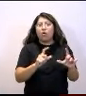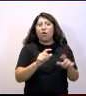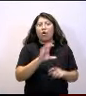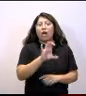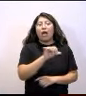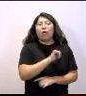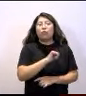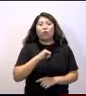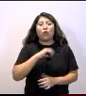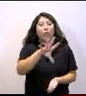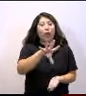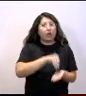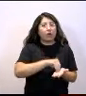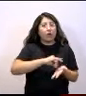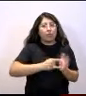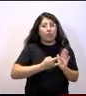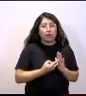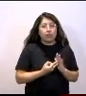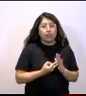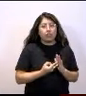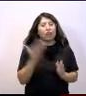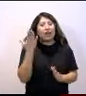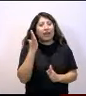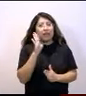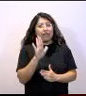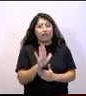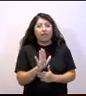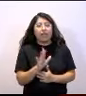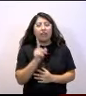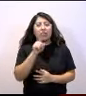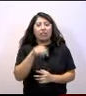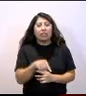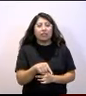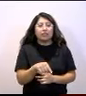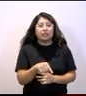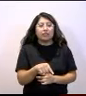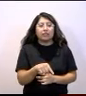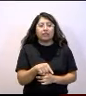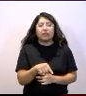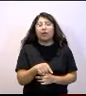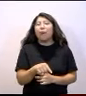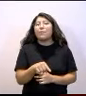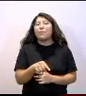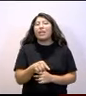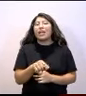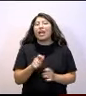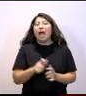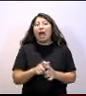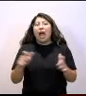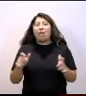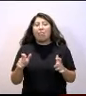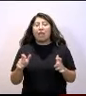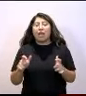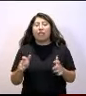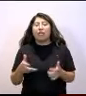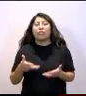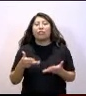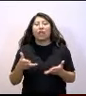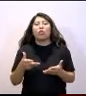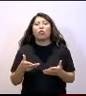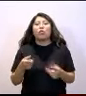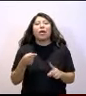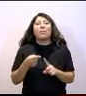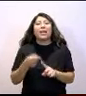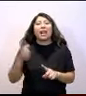que se recoge en el proyecto, que se refleja también en la enésima ampliación de beneficios para las rentas más